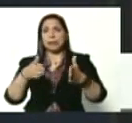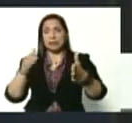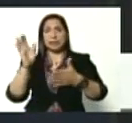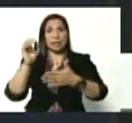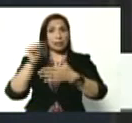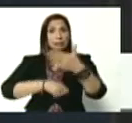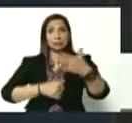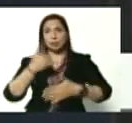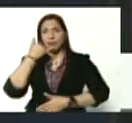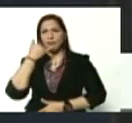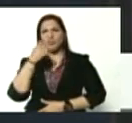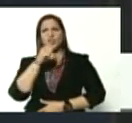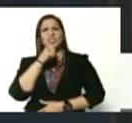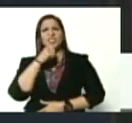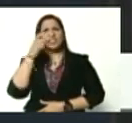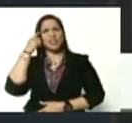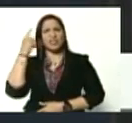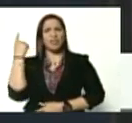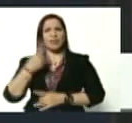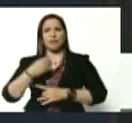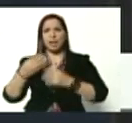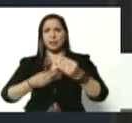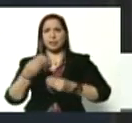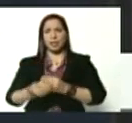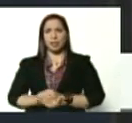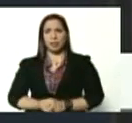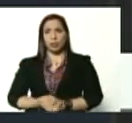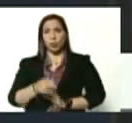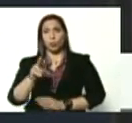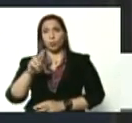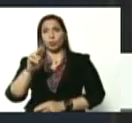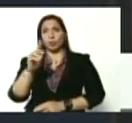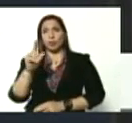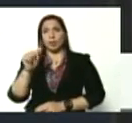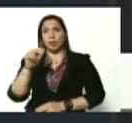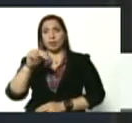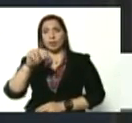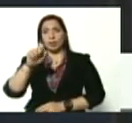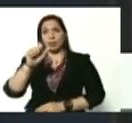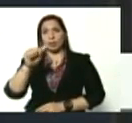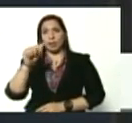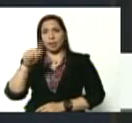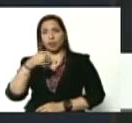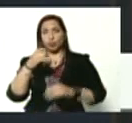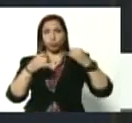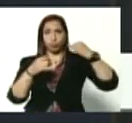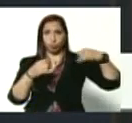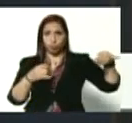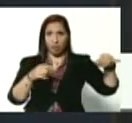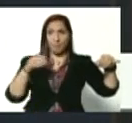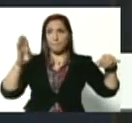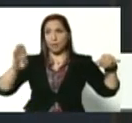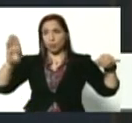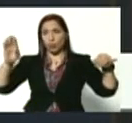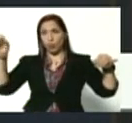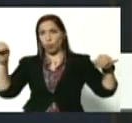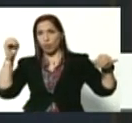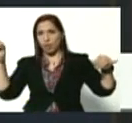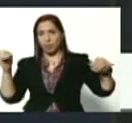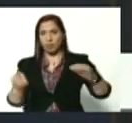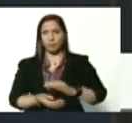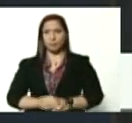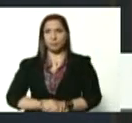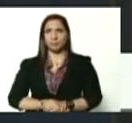cada quien sabía lo que tenía que hacer urdaneta desde el zulia bermúdez desde oriente